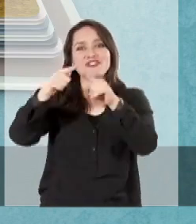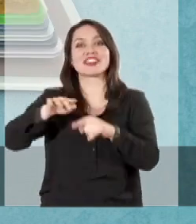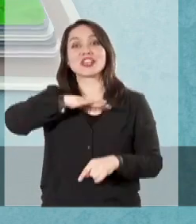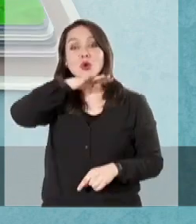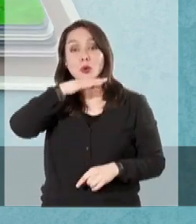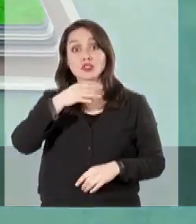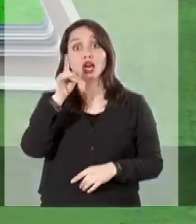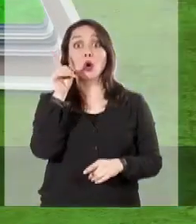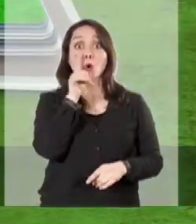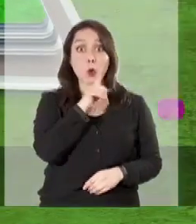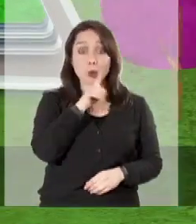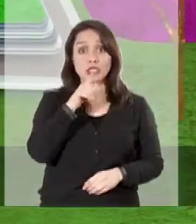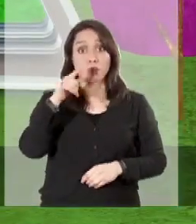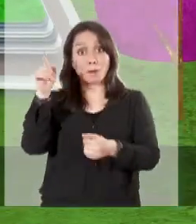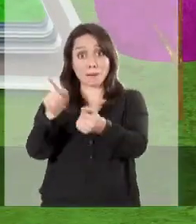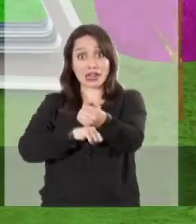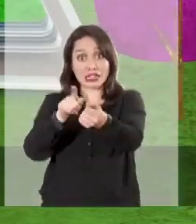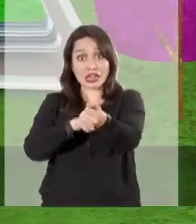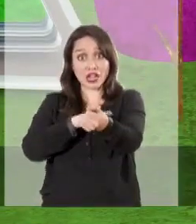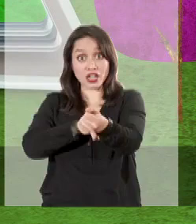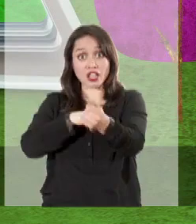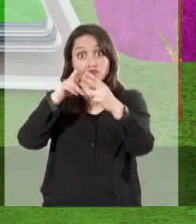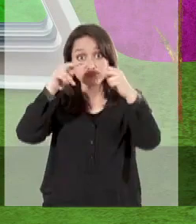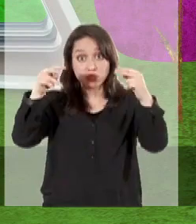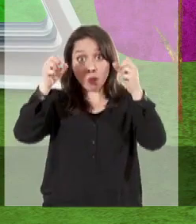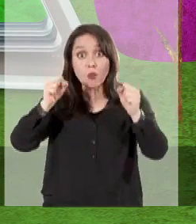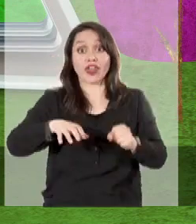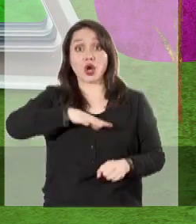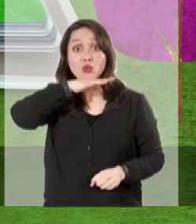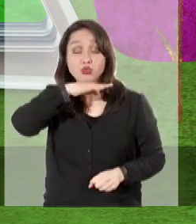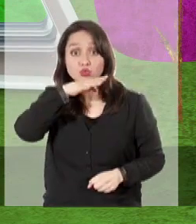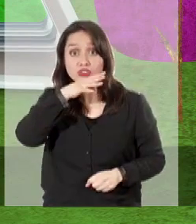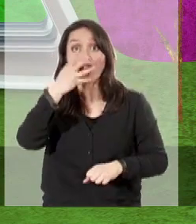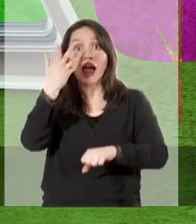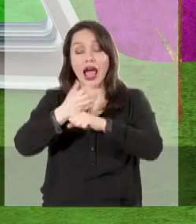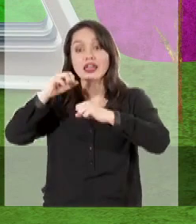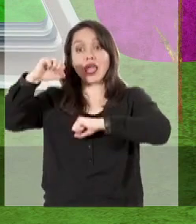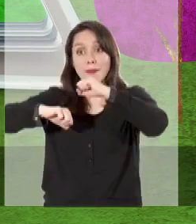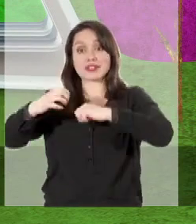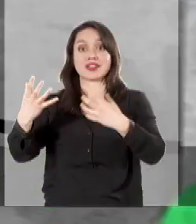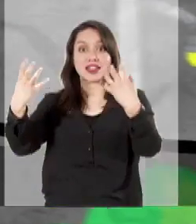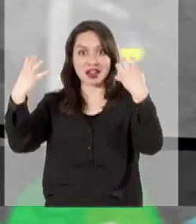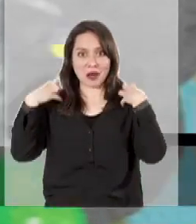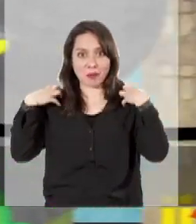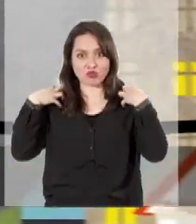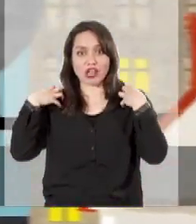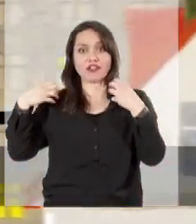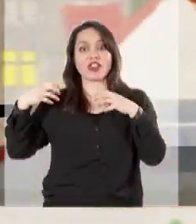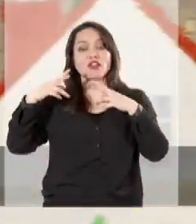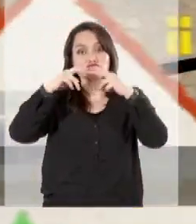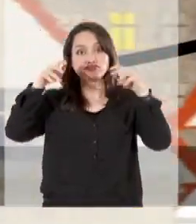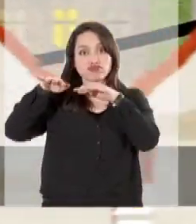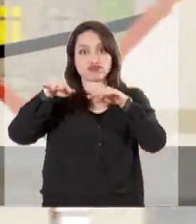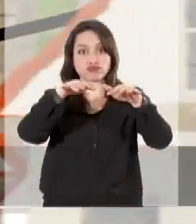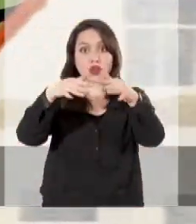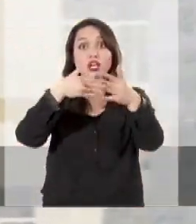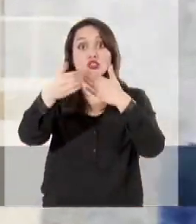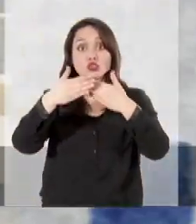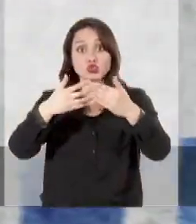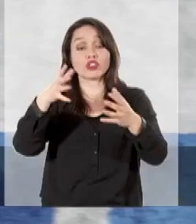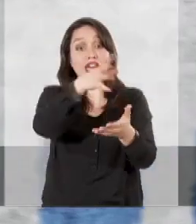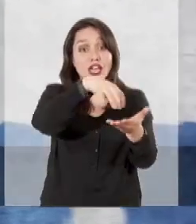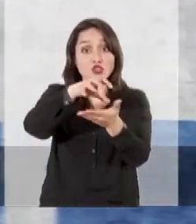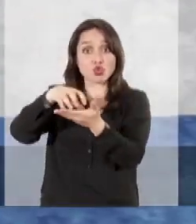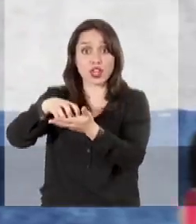consumo. Finalmente, para que la electricidad sea consumida, se utilizan empresas de distribución de electricidad. Estas se extienden